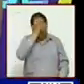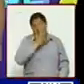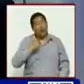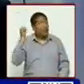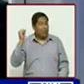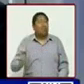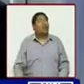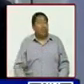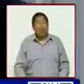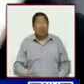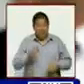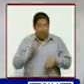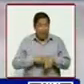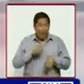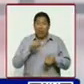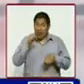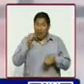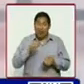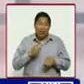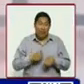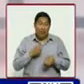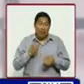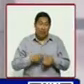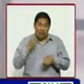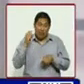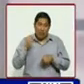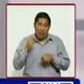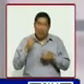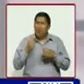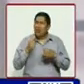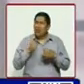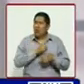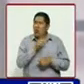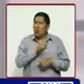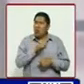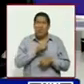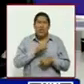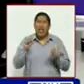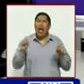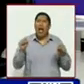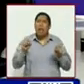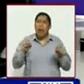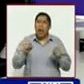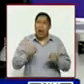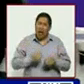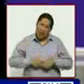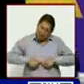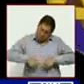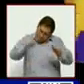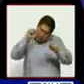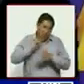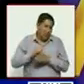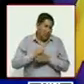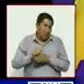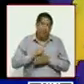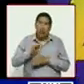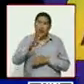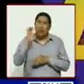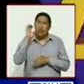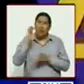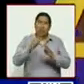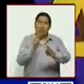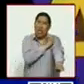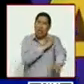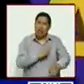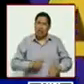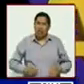ahí, están en edad adecuada. Perdón, 6 veces a la semana entrenan. Seis veces a la semana. Disciplina. Disciplina. 400 metros fue